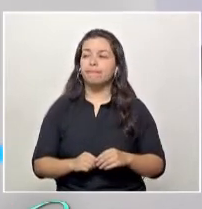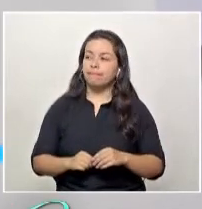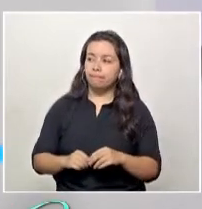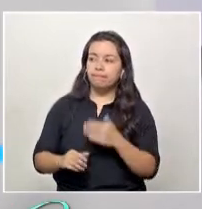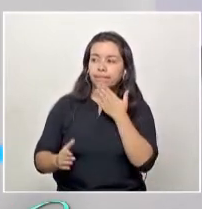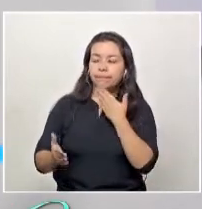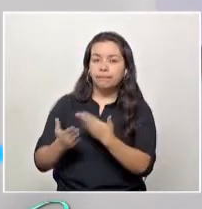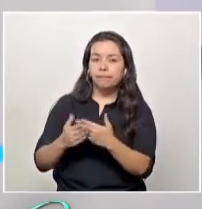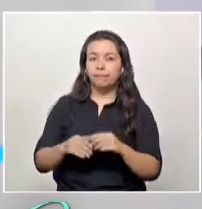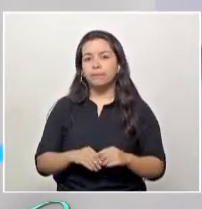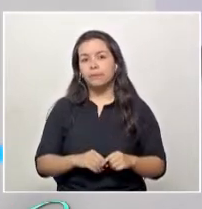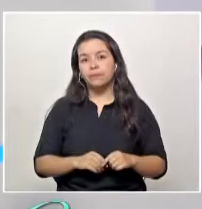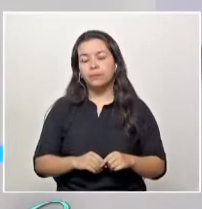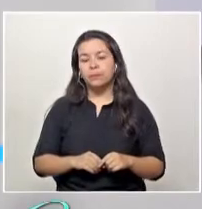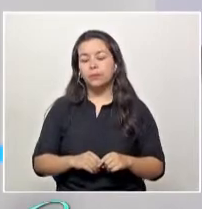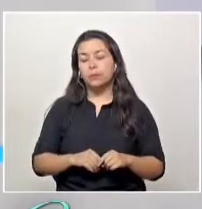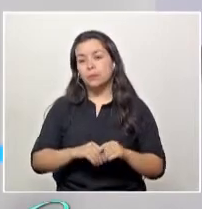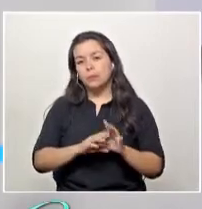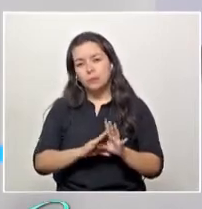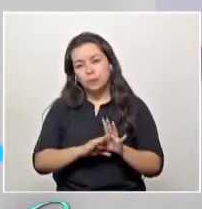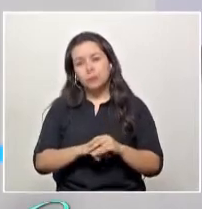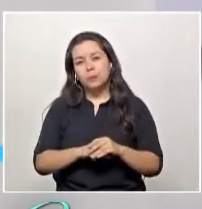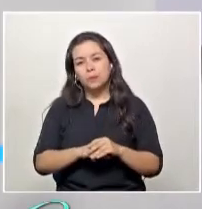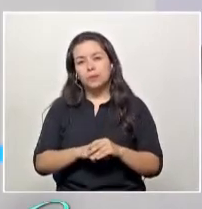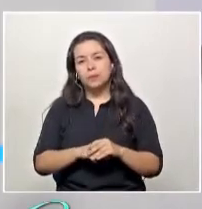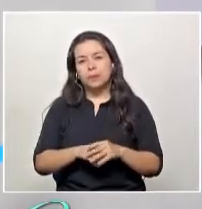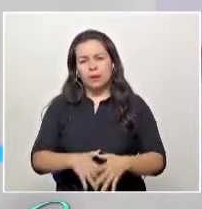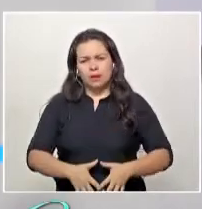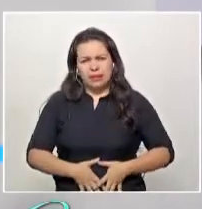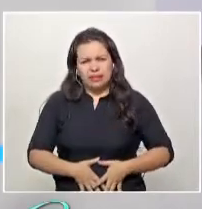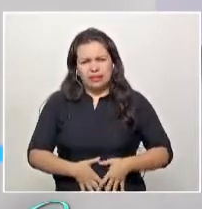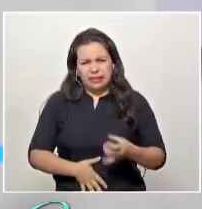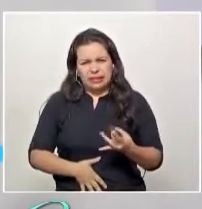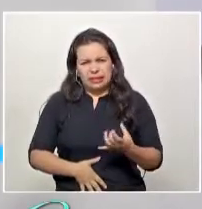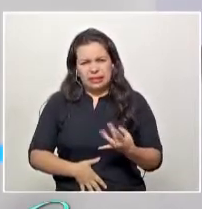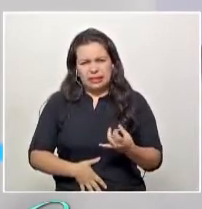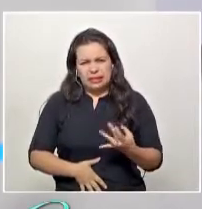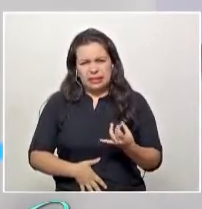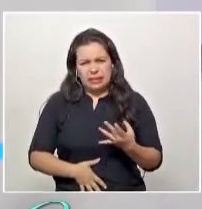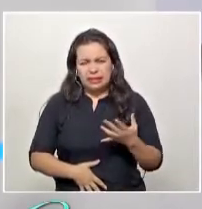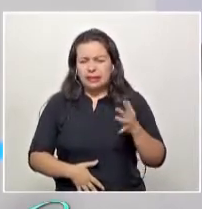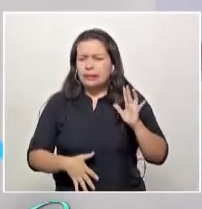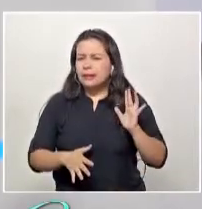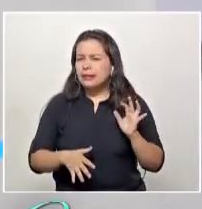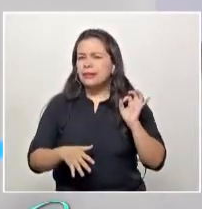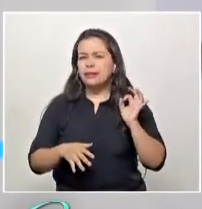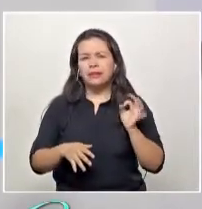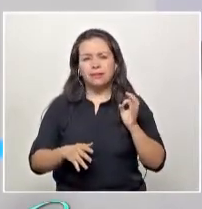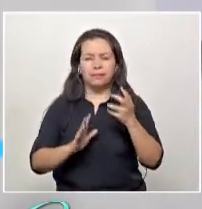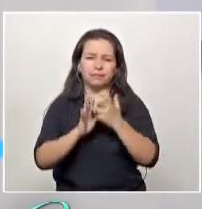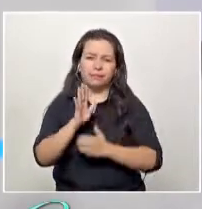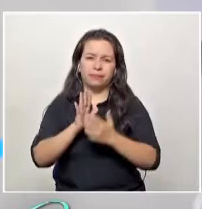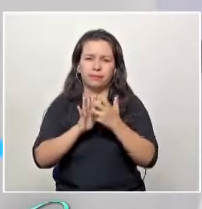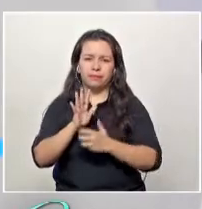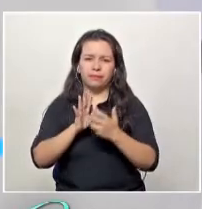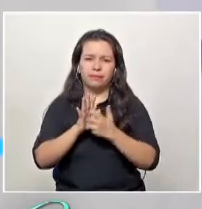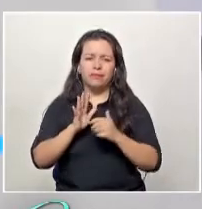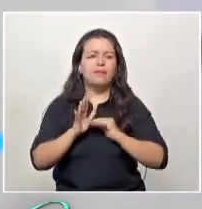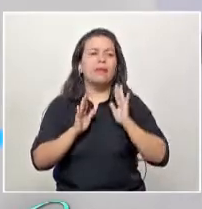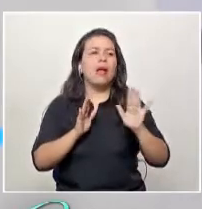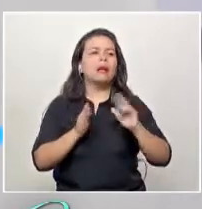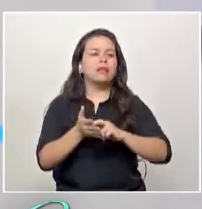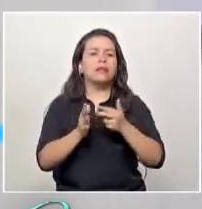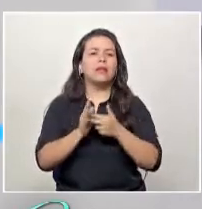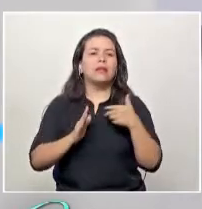muchas gracias. Bueno, miren, ante el dolor abdominal hay que siempre hacer exámenes. Que es que es un dolor en la